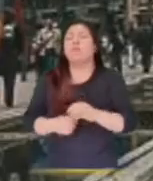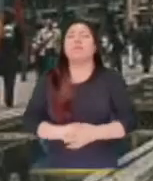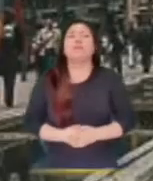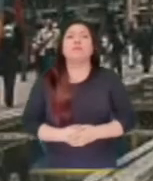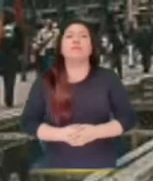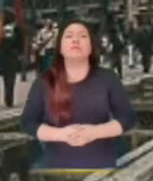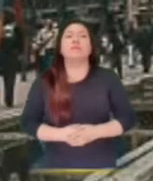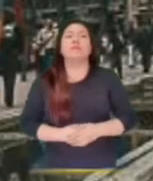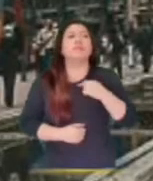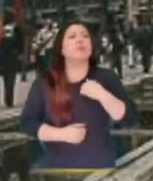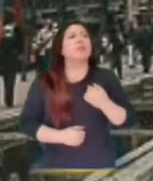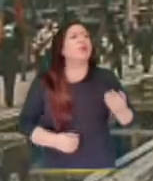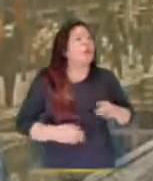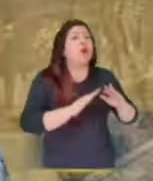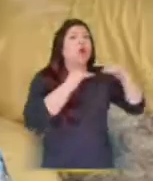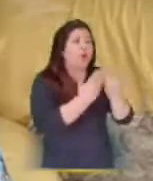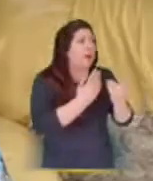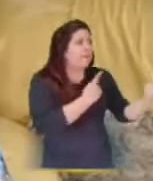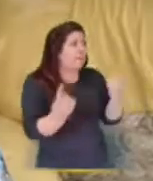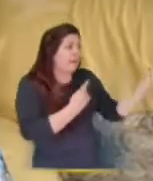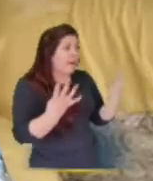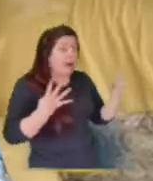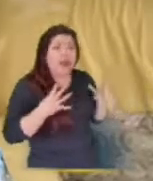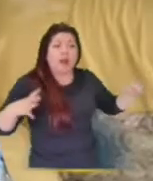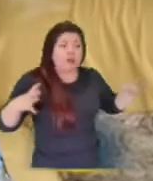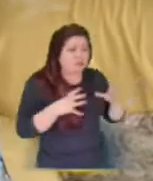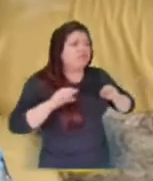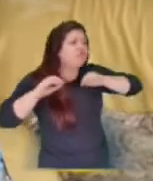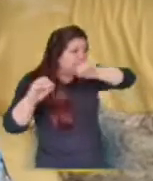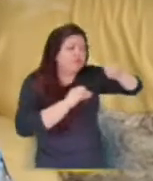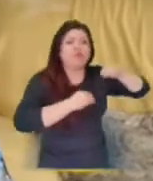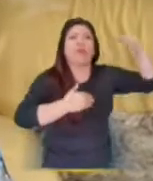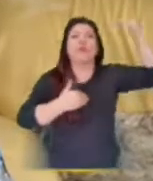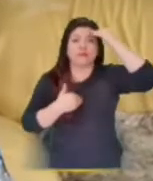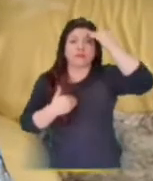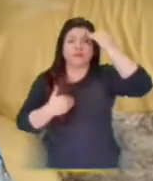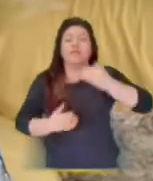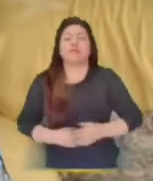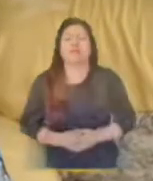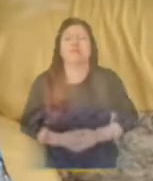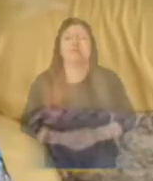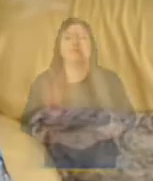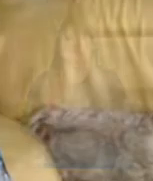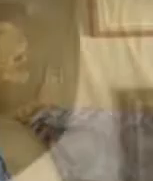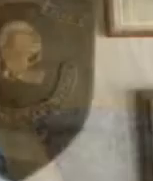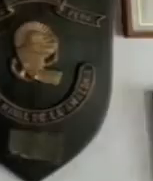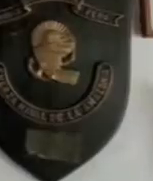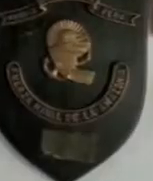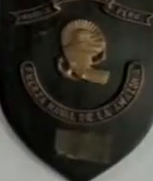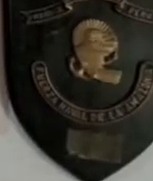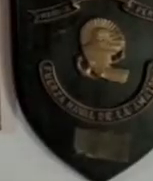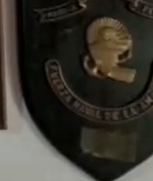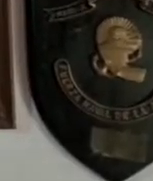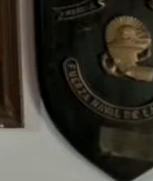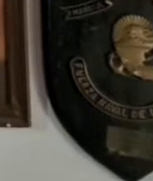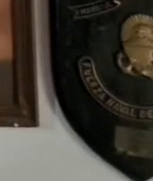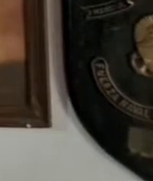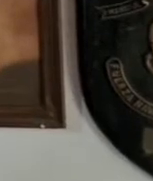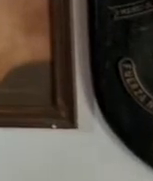proteger. Hoy trabajo con parques nacionales, logrando 10 meses a los colegios, porque para mí está en peligro.